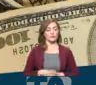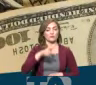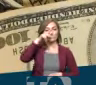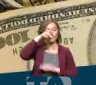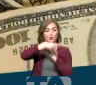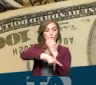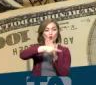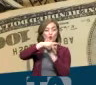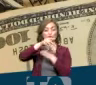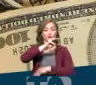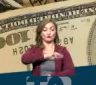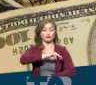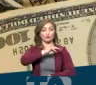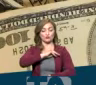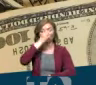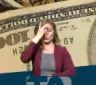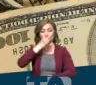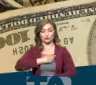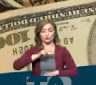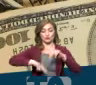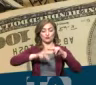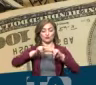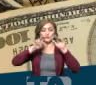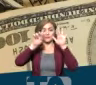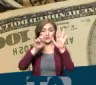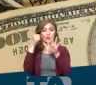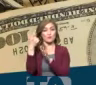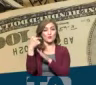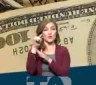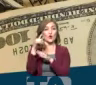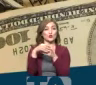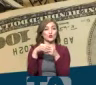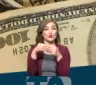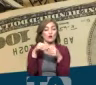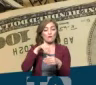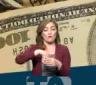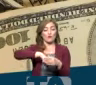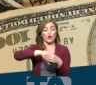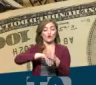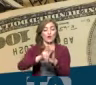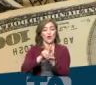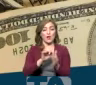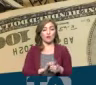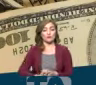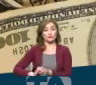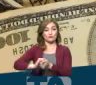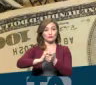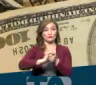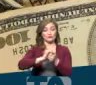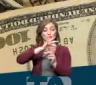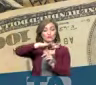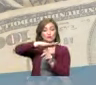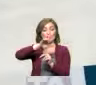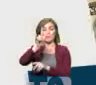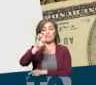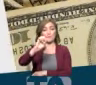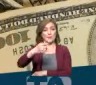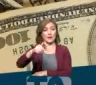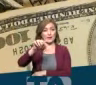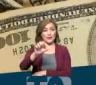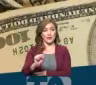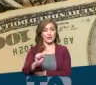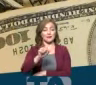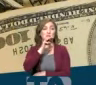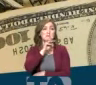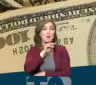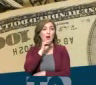parque que el municipio decidió construir con 6 millones de dólares del Fondo de la Ley de Solidaridad, el Parque Las Vegas. En Manta se